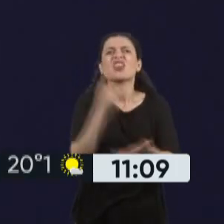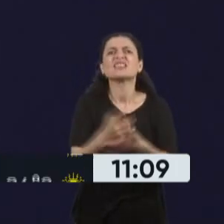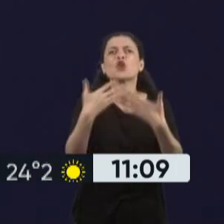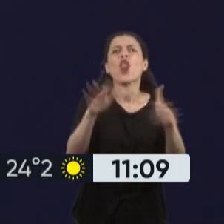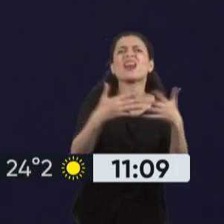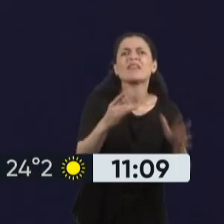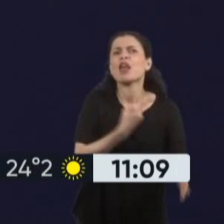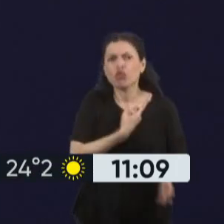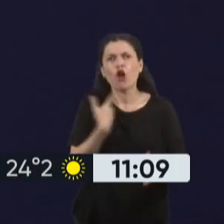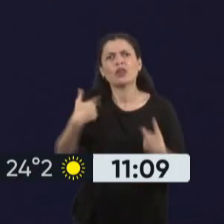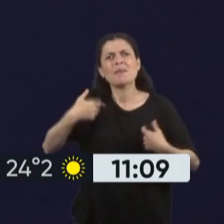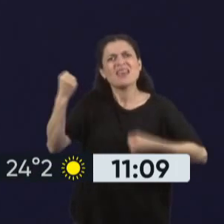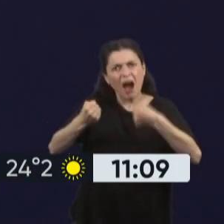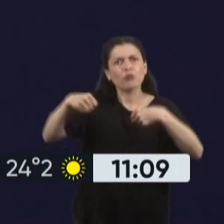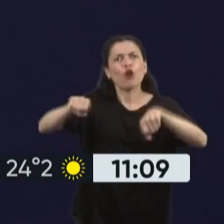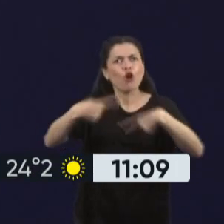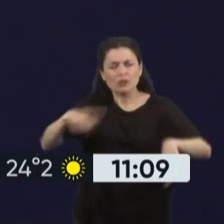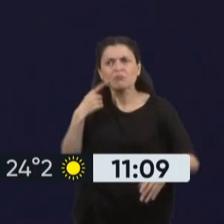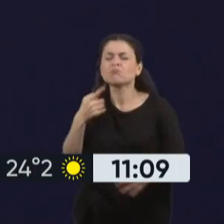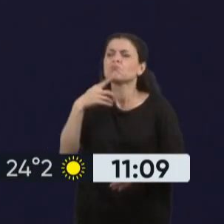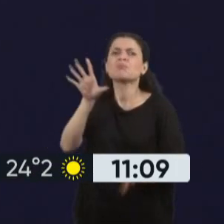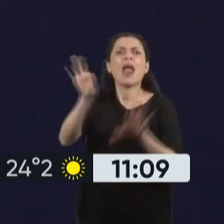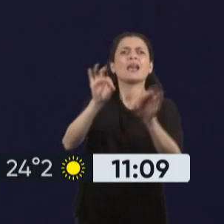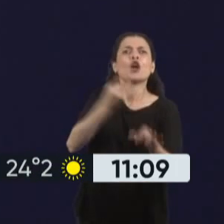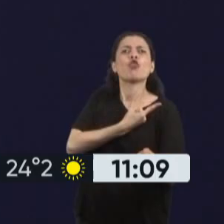elegir dónde inscribir su vehículo,